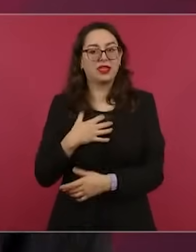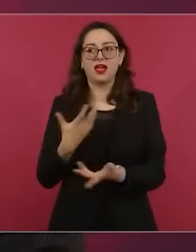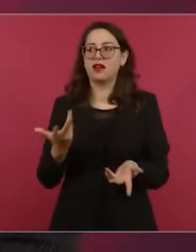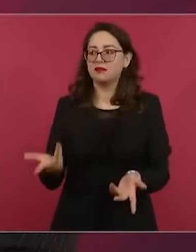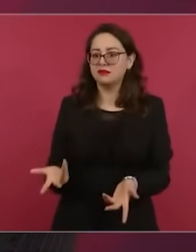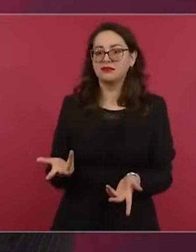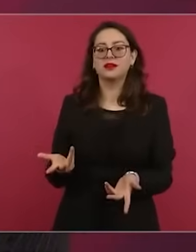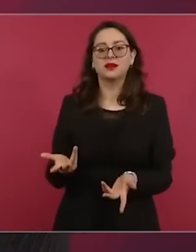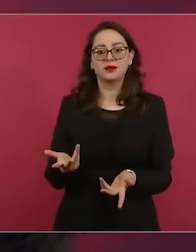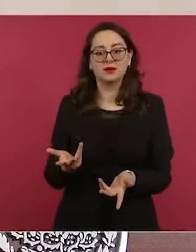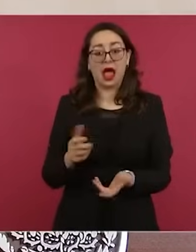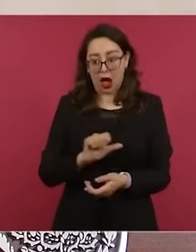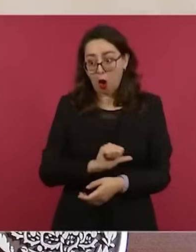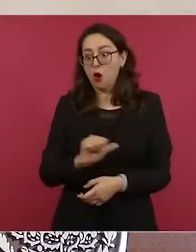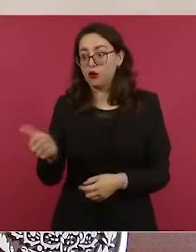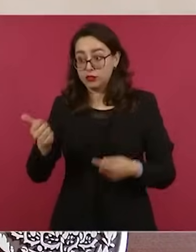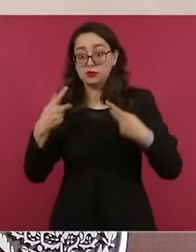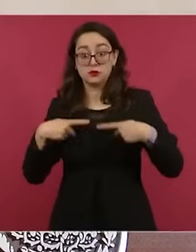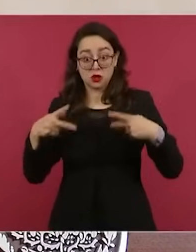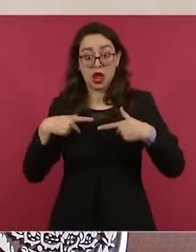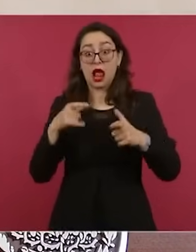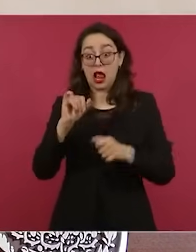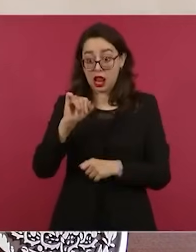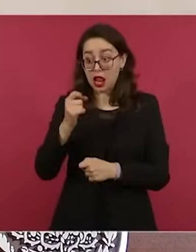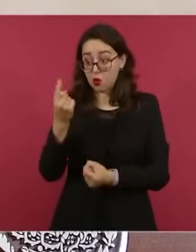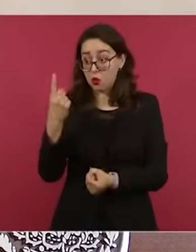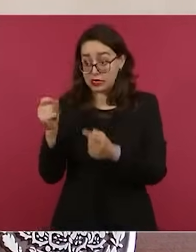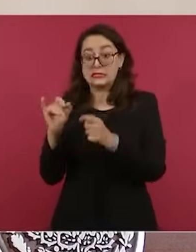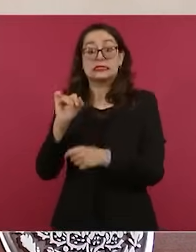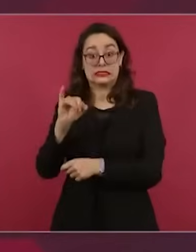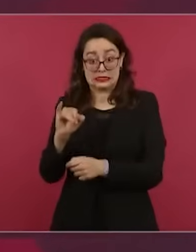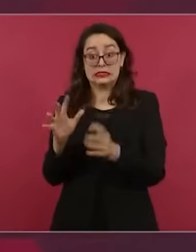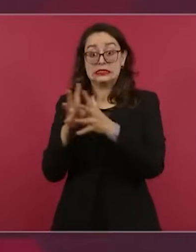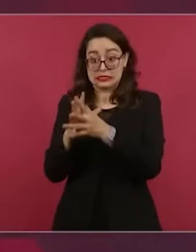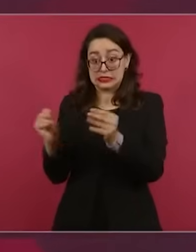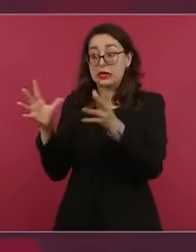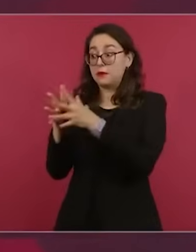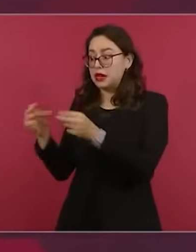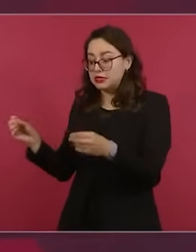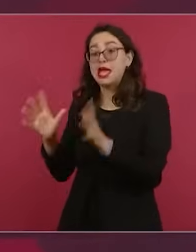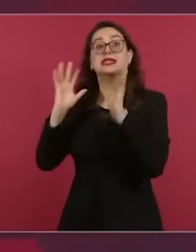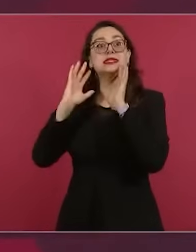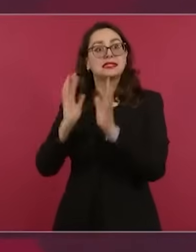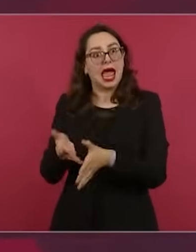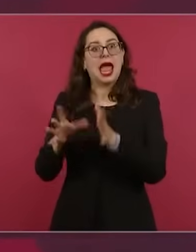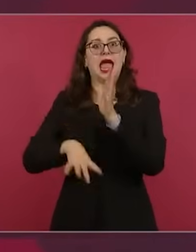y vamos a dar a conocer. Ah, pero